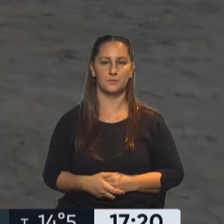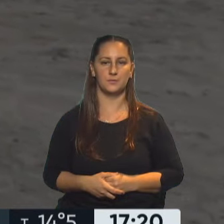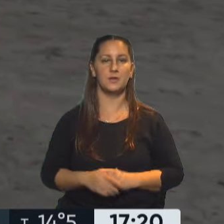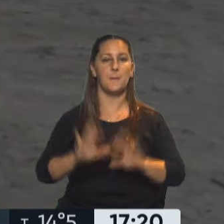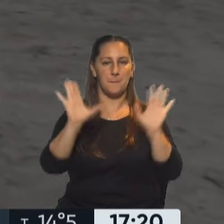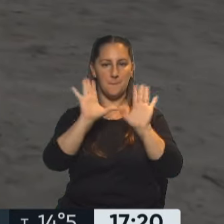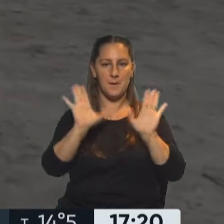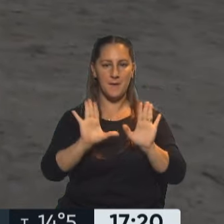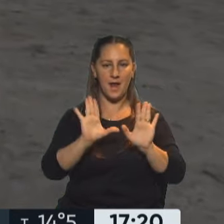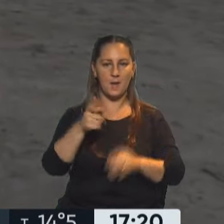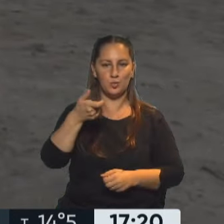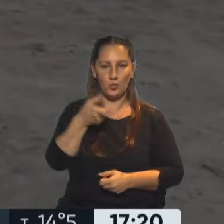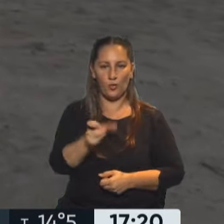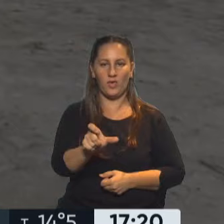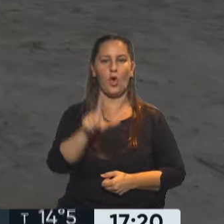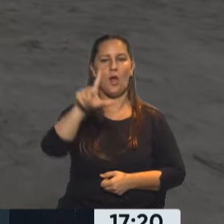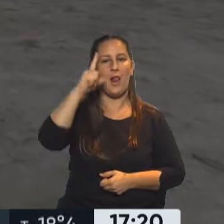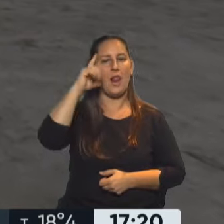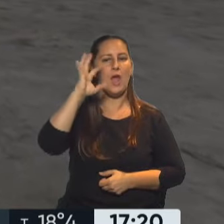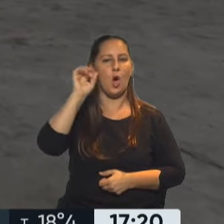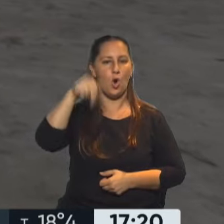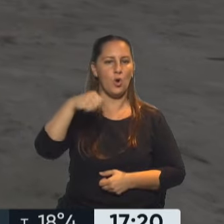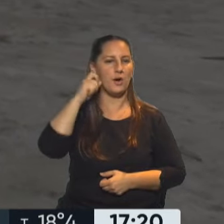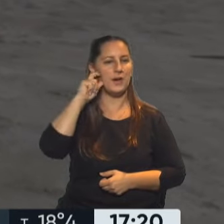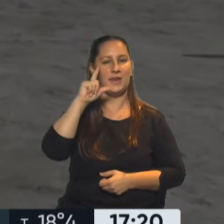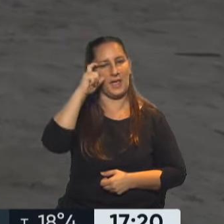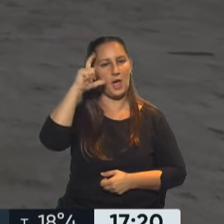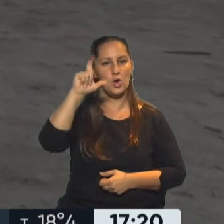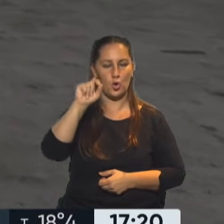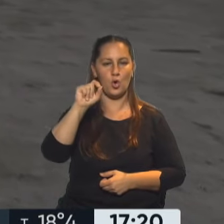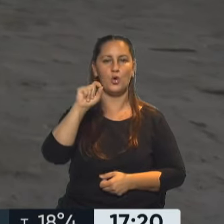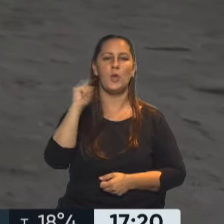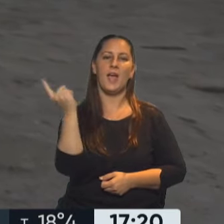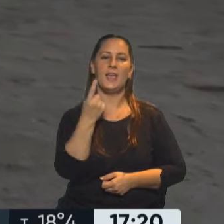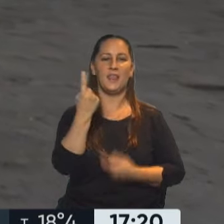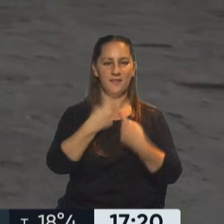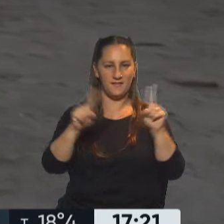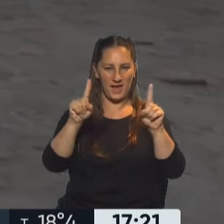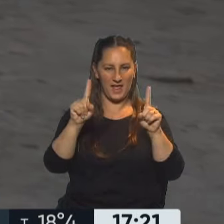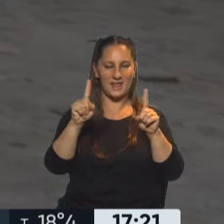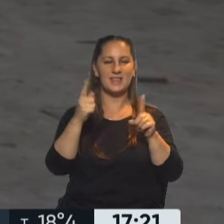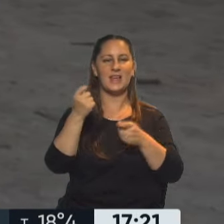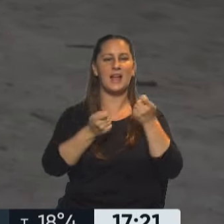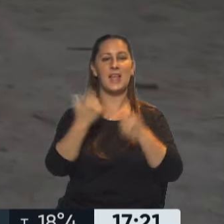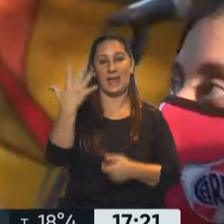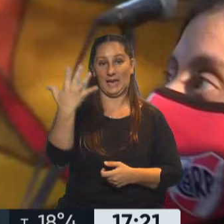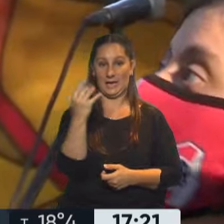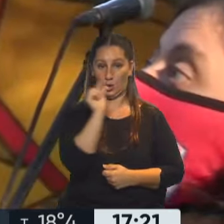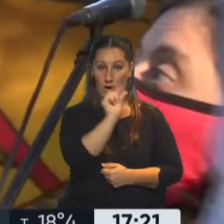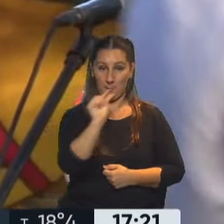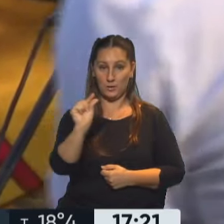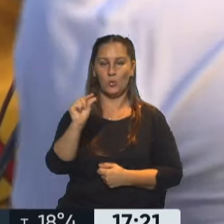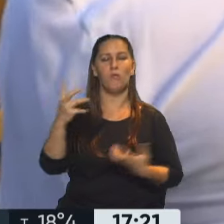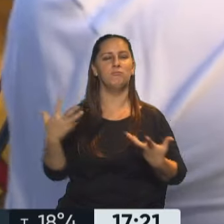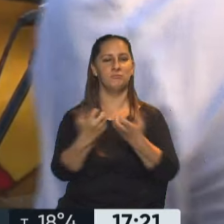un video con León Gieco, Mundo Alas y una gira diferente. Hemos sido invitados en el quinto capítulo en los 25